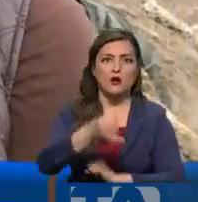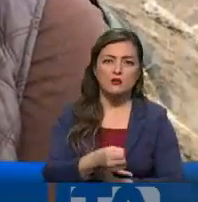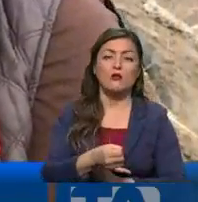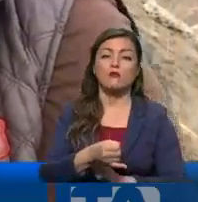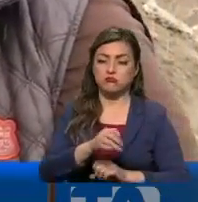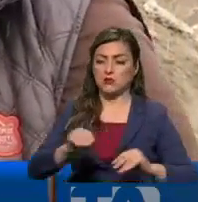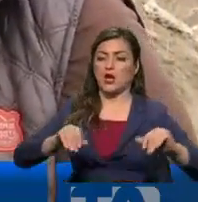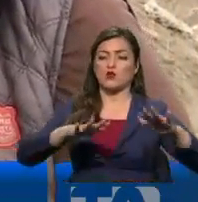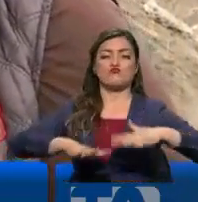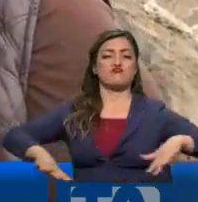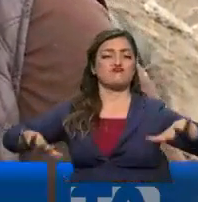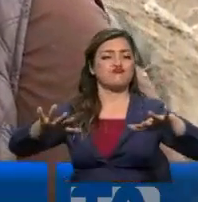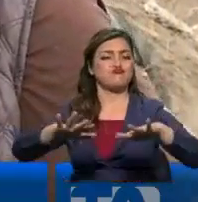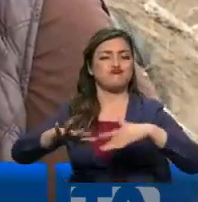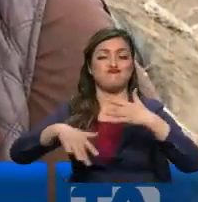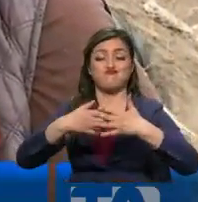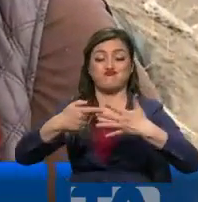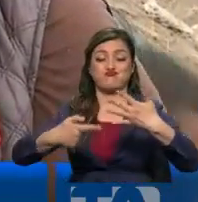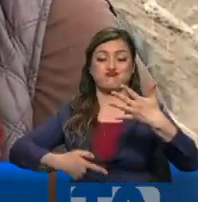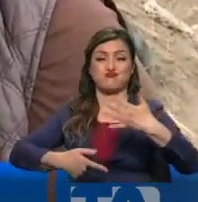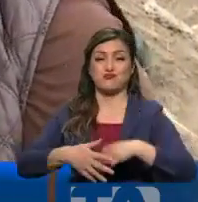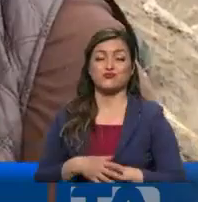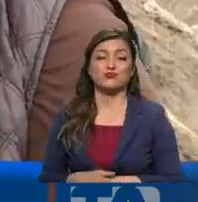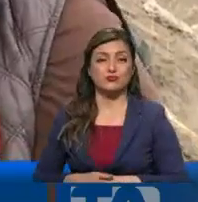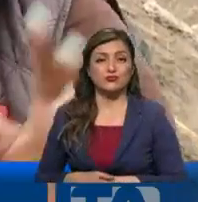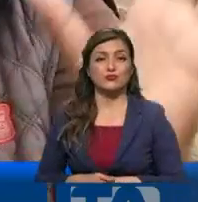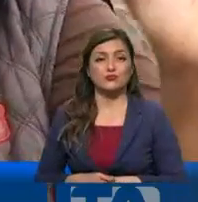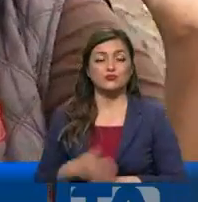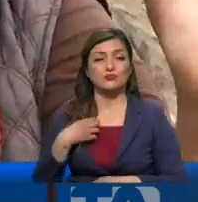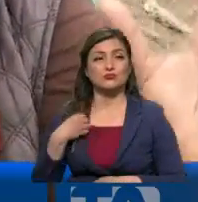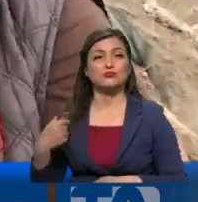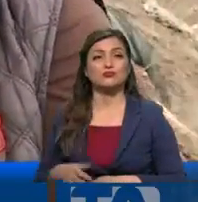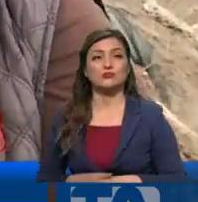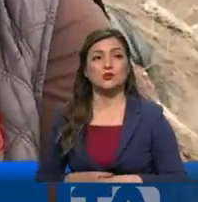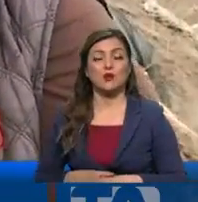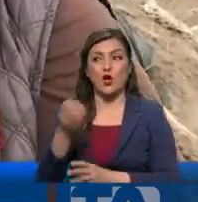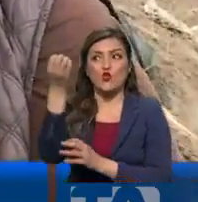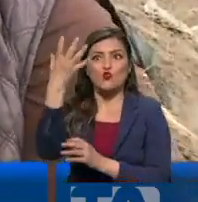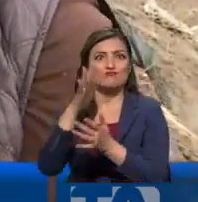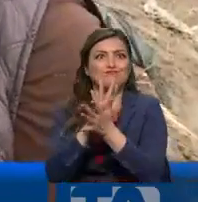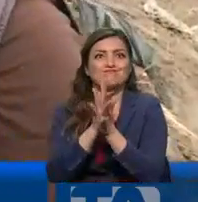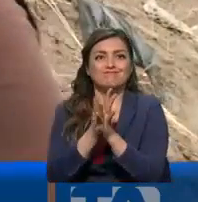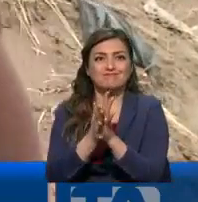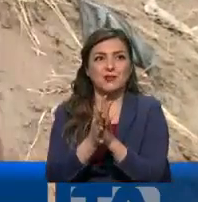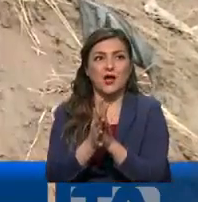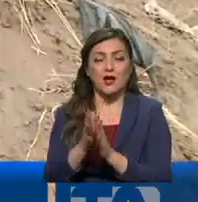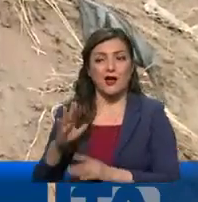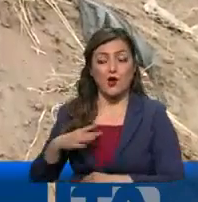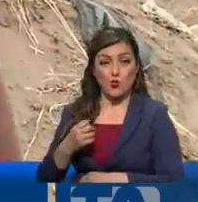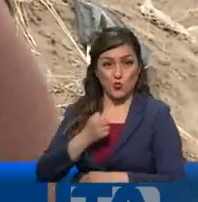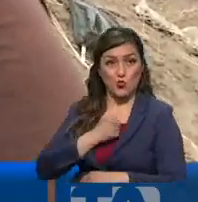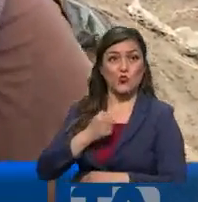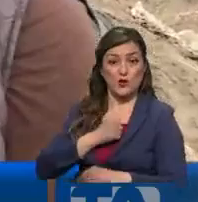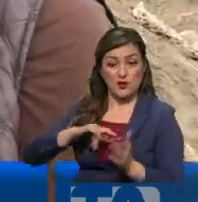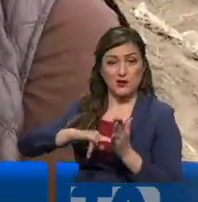violaciones. Este sitio se daba para todo tipo de cosas, ¿ya? Por el mismo hecho de que no hay ni siquiera luz. Se le habló con la señora esta, con